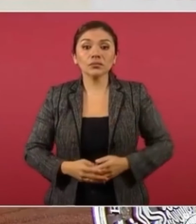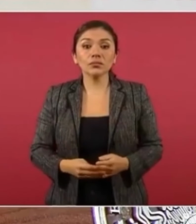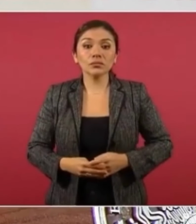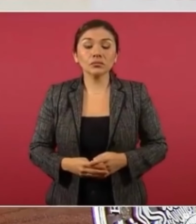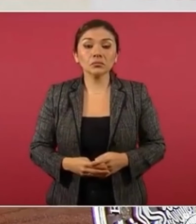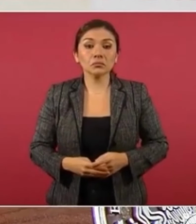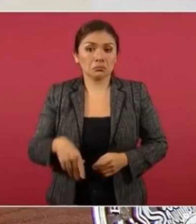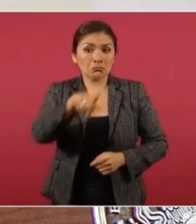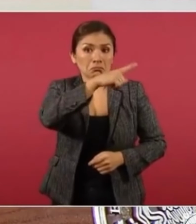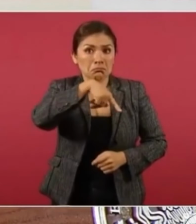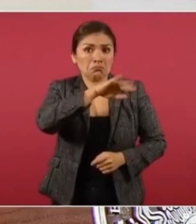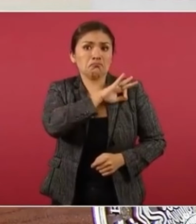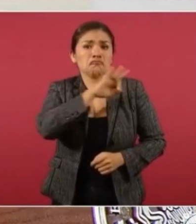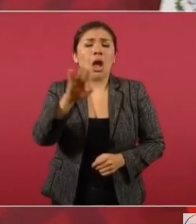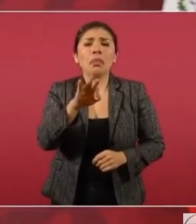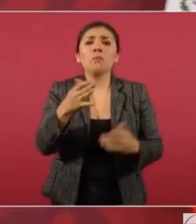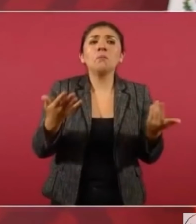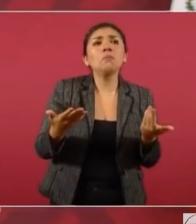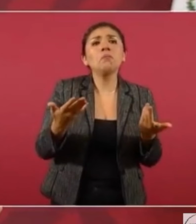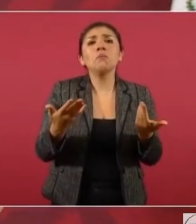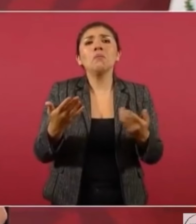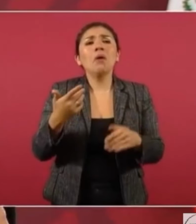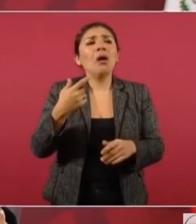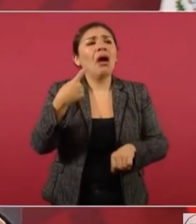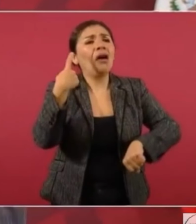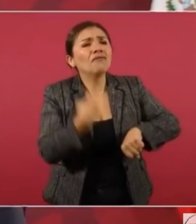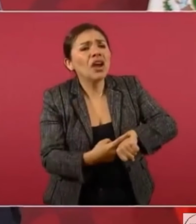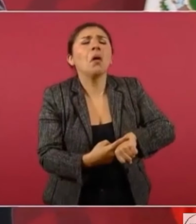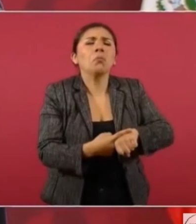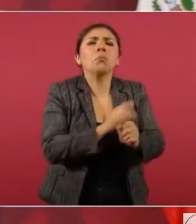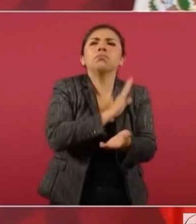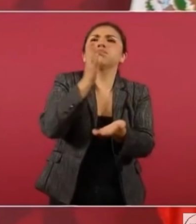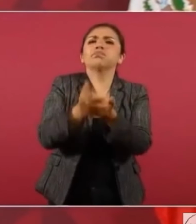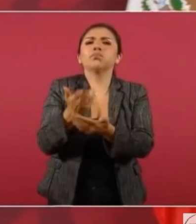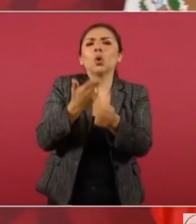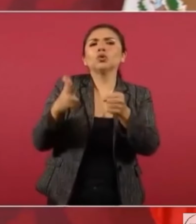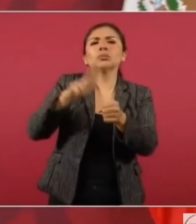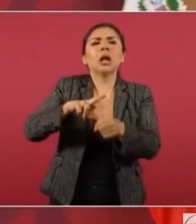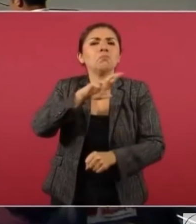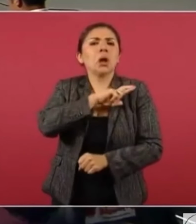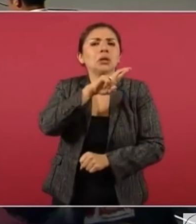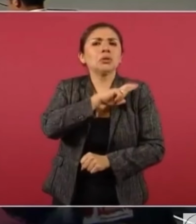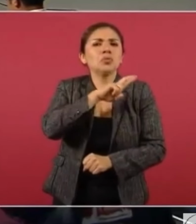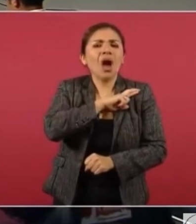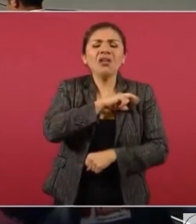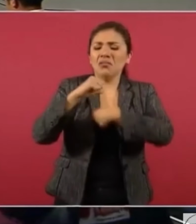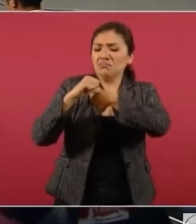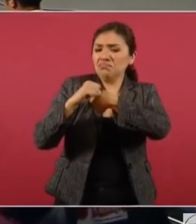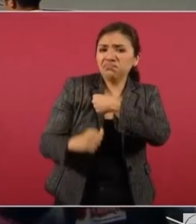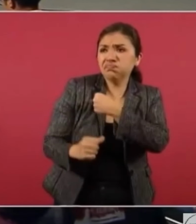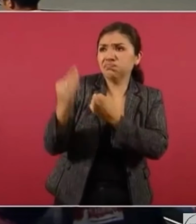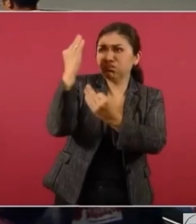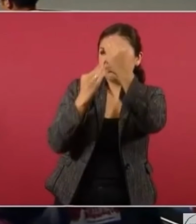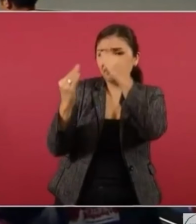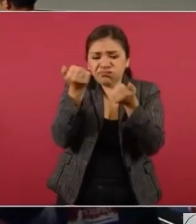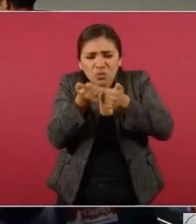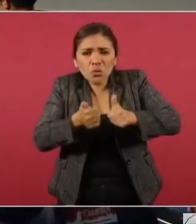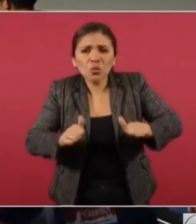y podían ir a cualquier hospital privado y se hacían hasta cirugía plástica